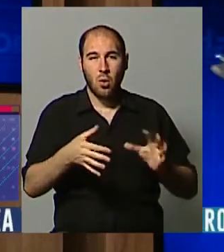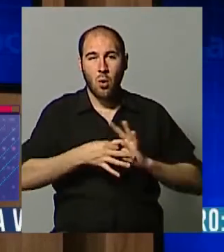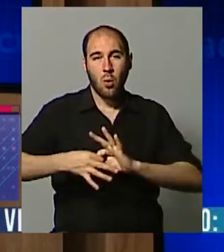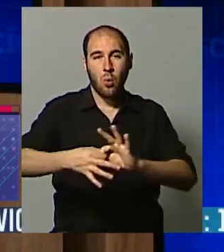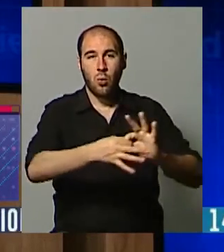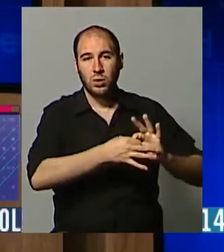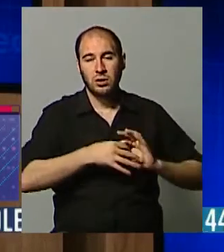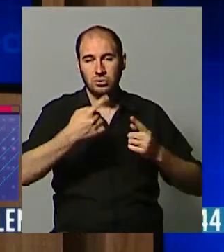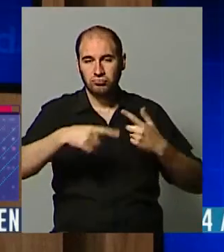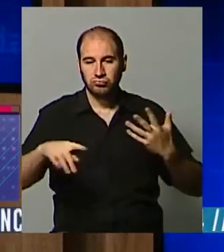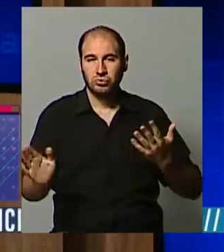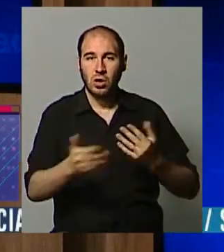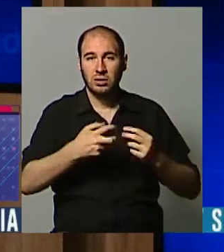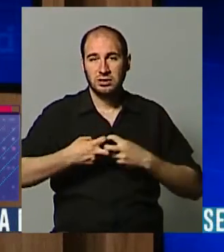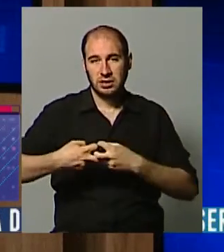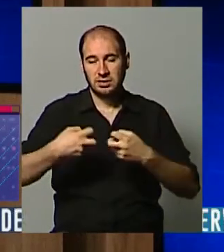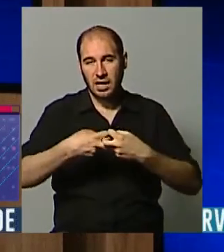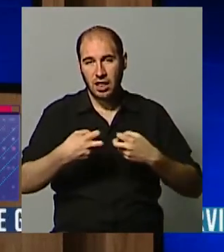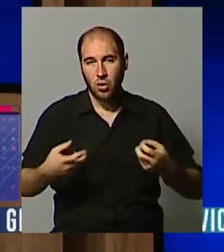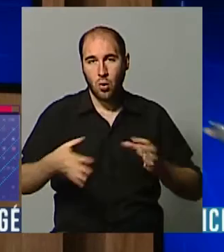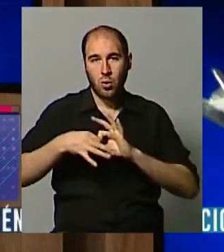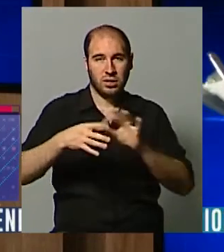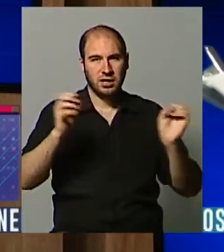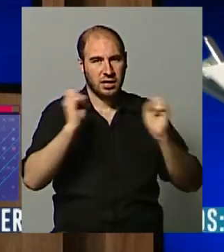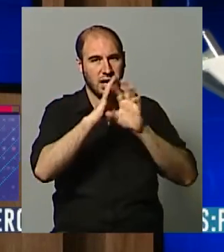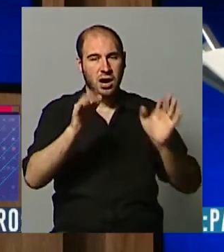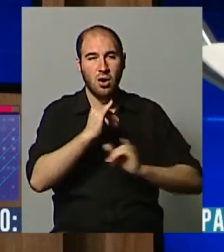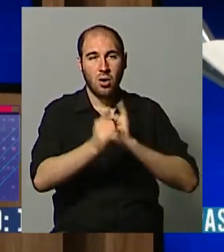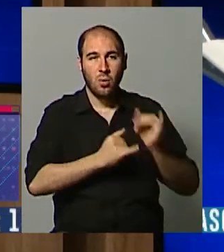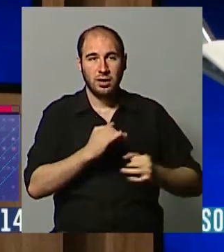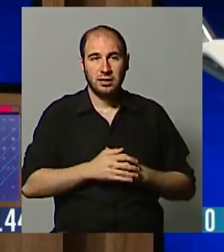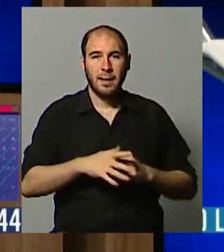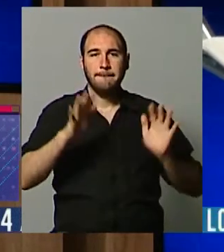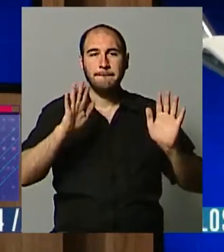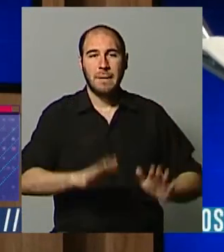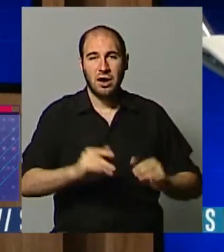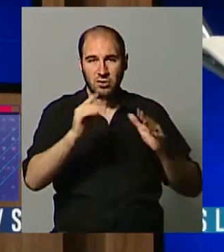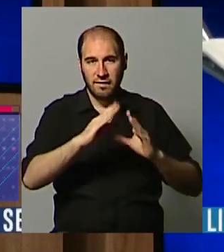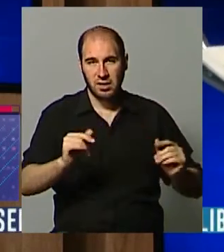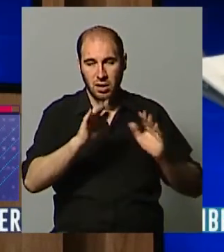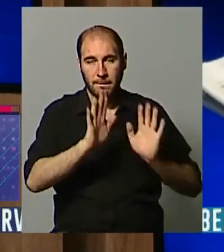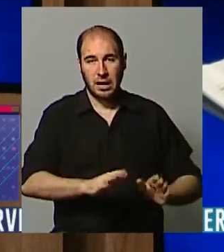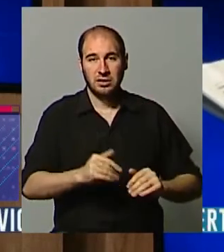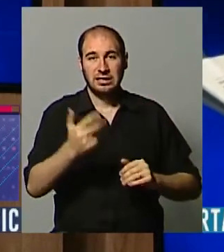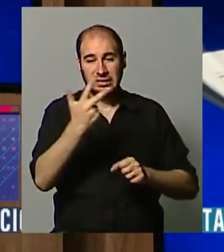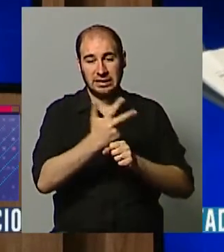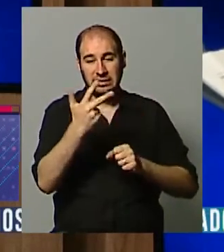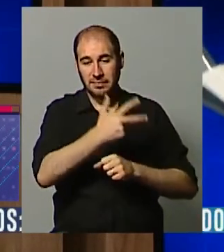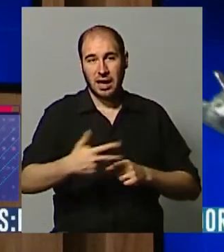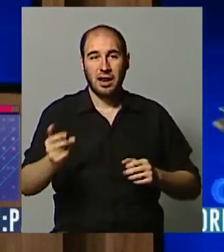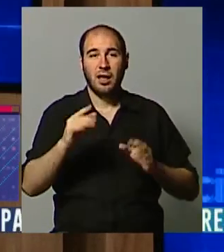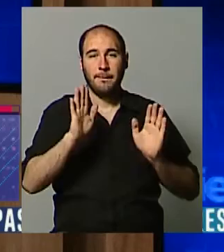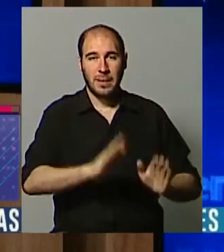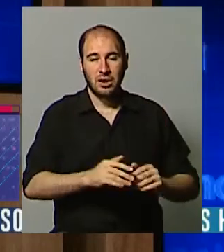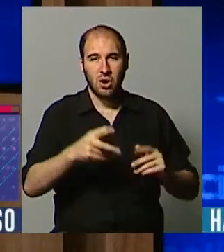a todas las estructuras sindicales, ha sido muy clara, habla de una Navidad de huelga y han iniciado la tercera semana. Los